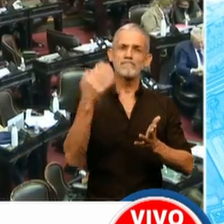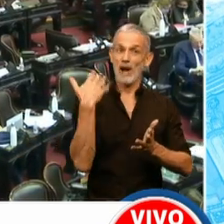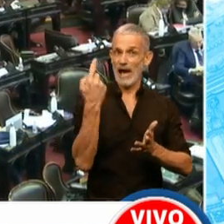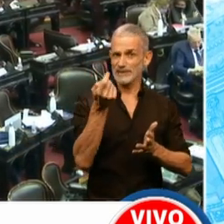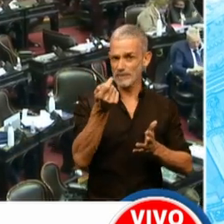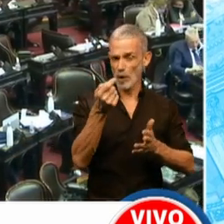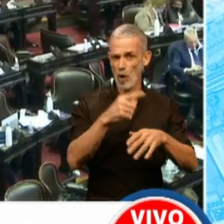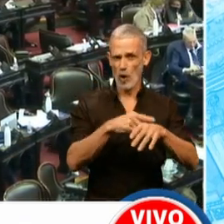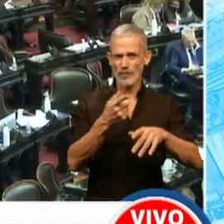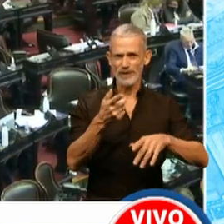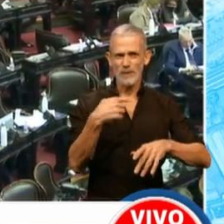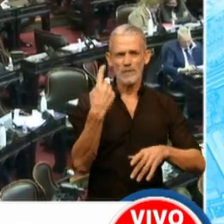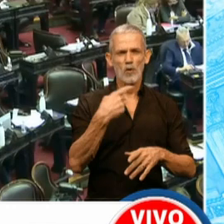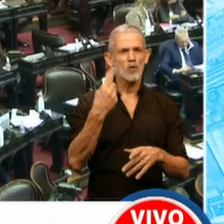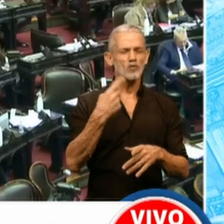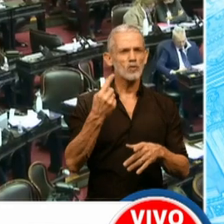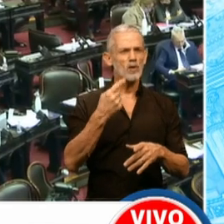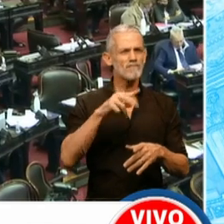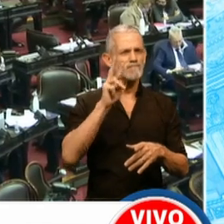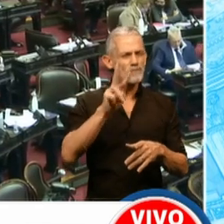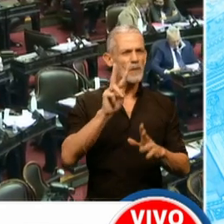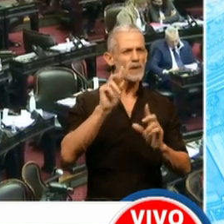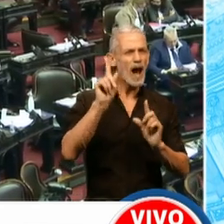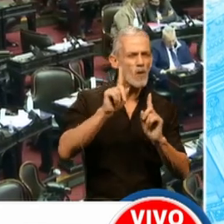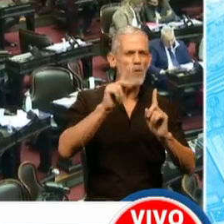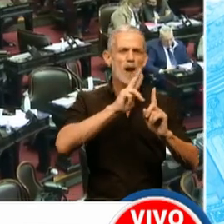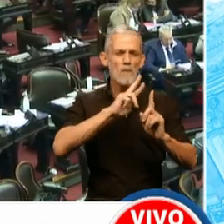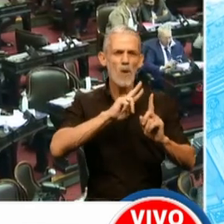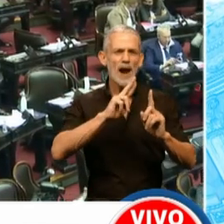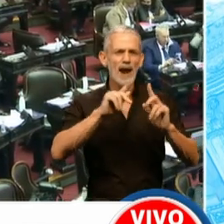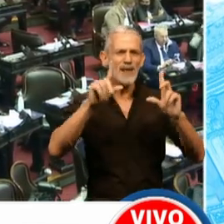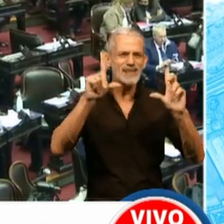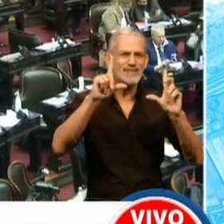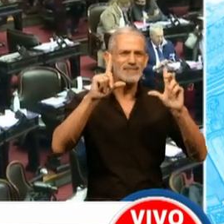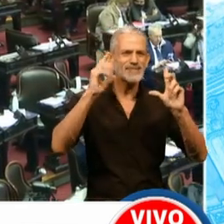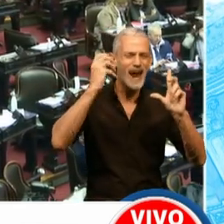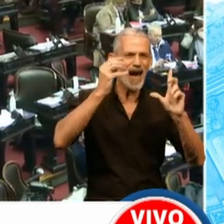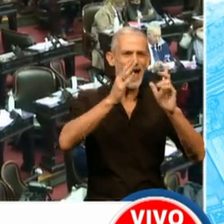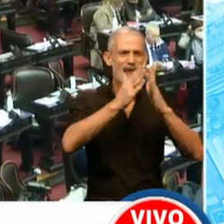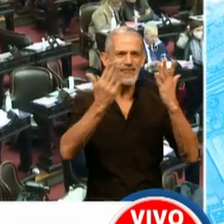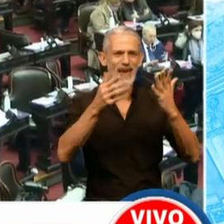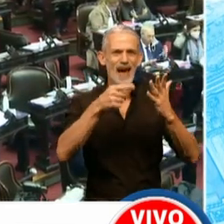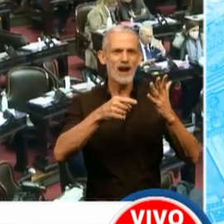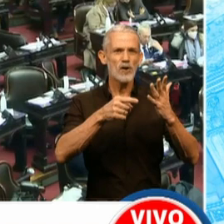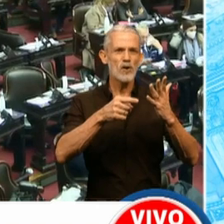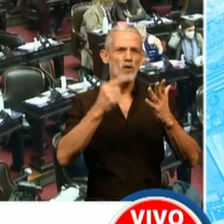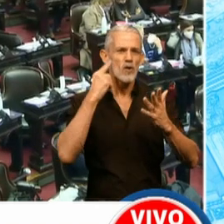tiempo que estamos recién viendo algunas mujeres en los medios tanto en